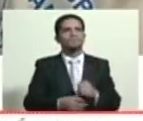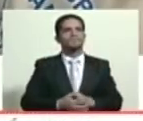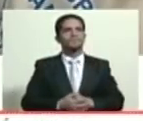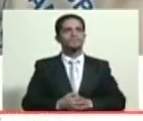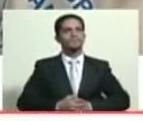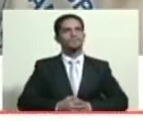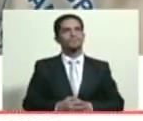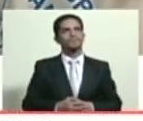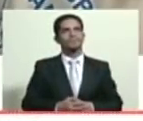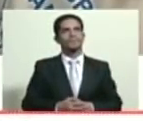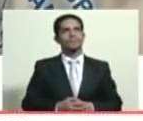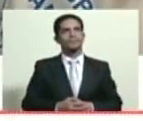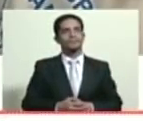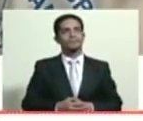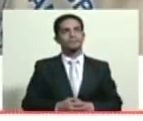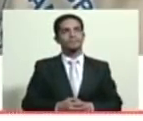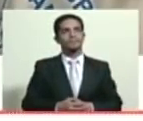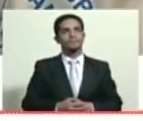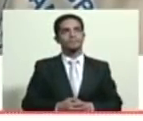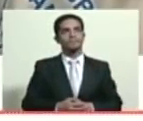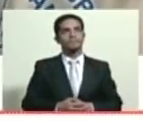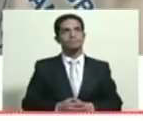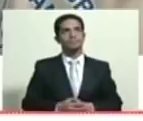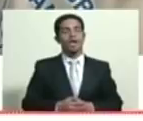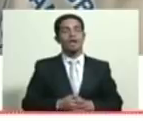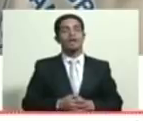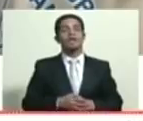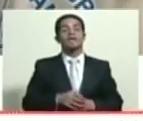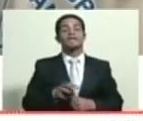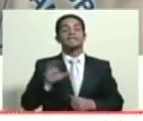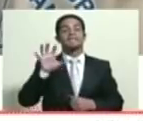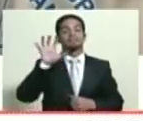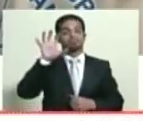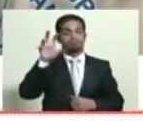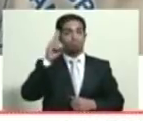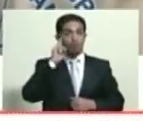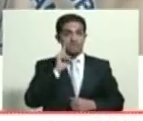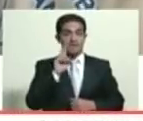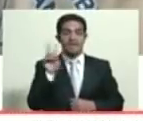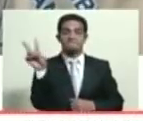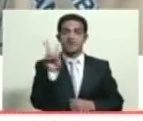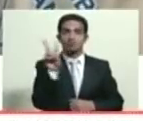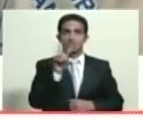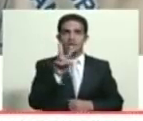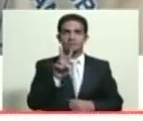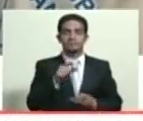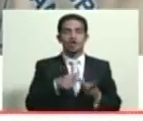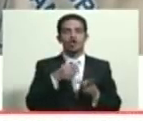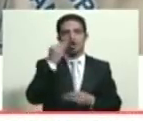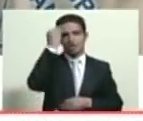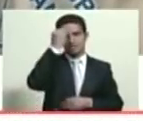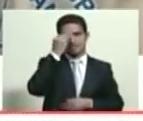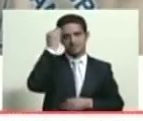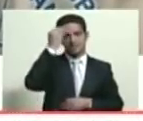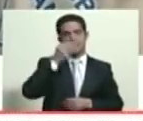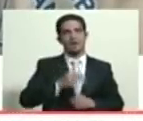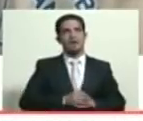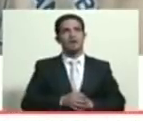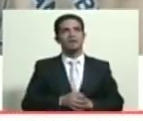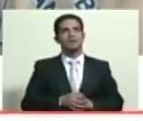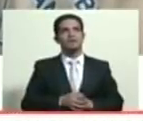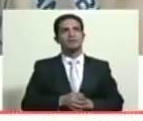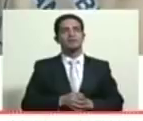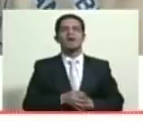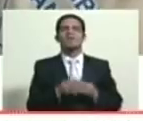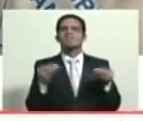República Bolivariana de Venezuela, Contraloría General de la República, considerando que